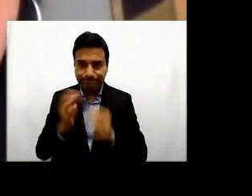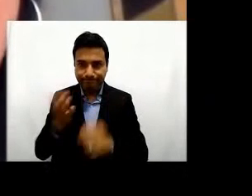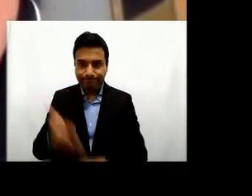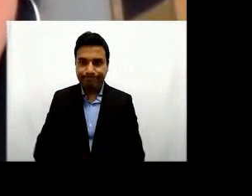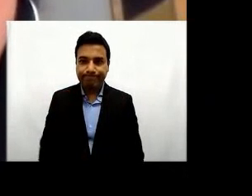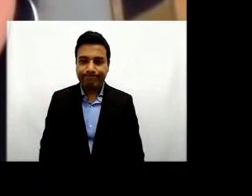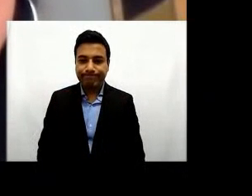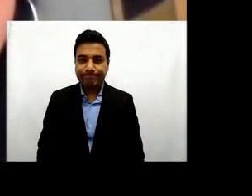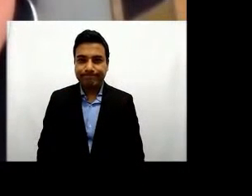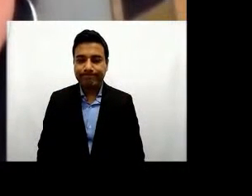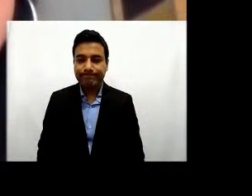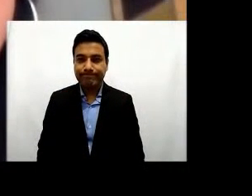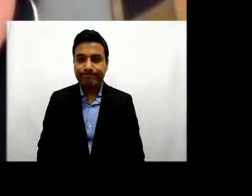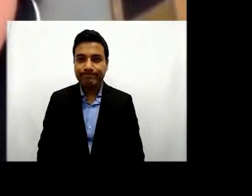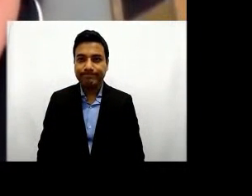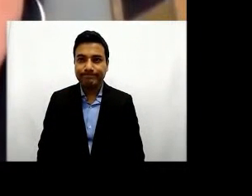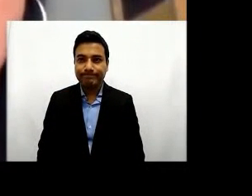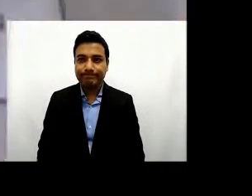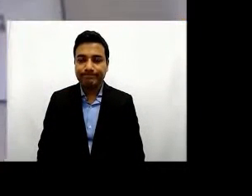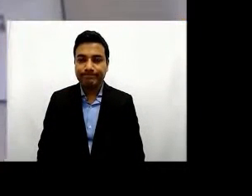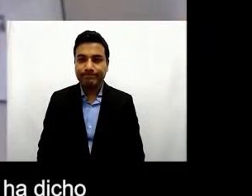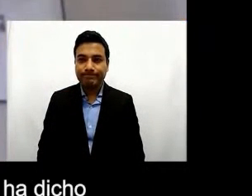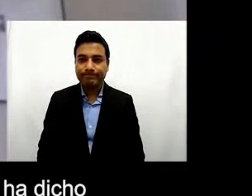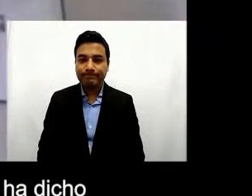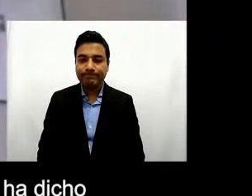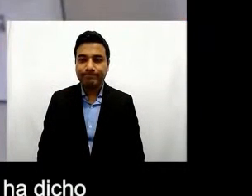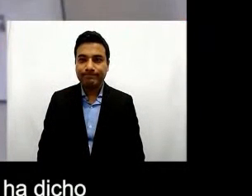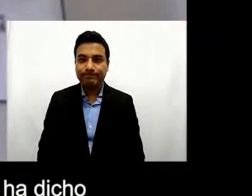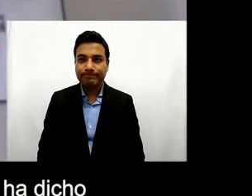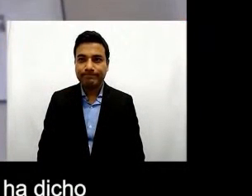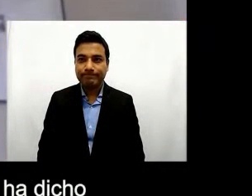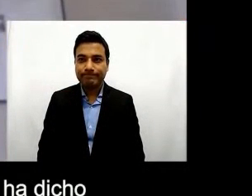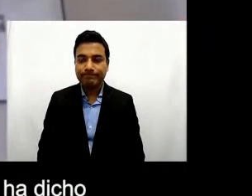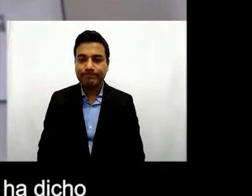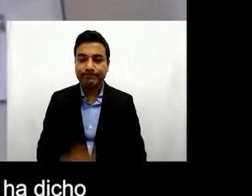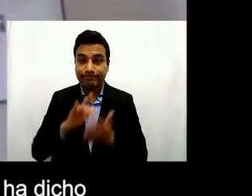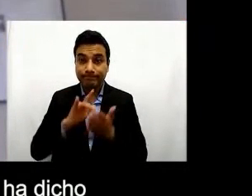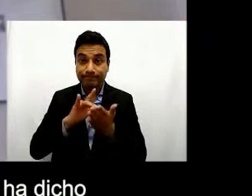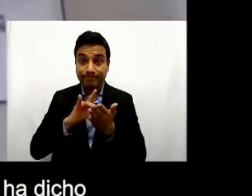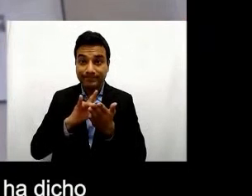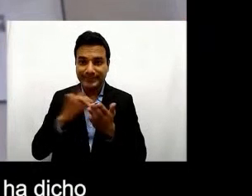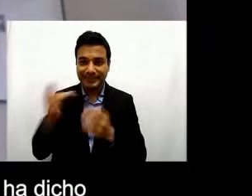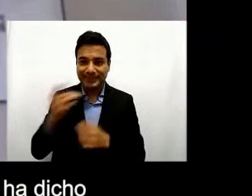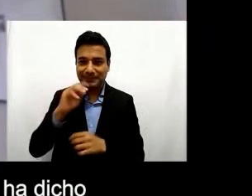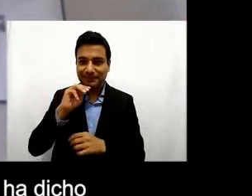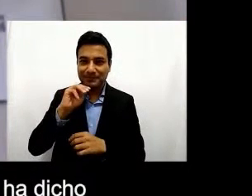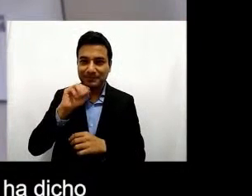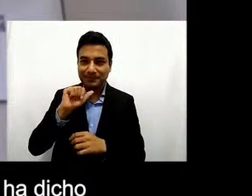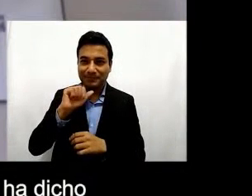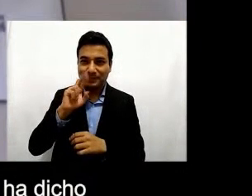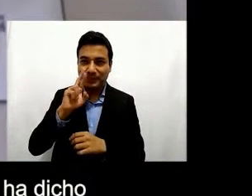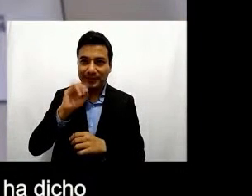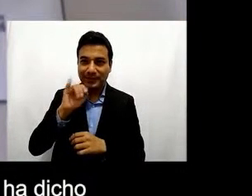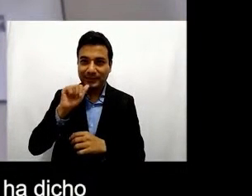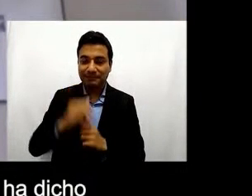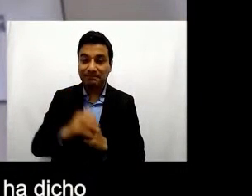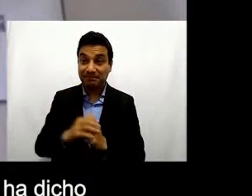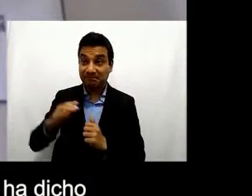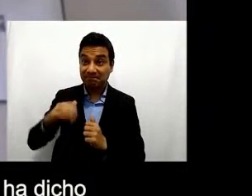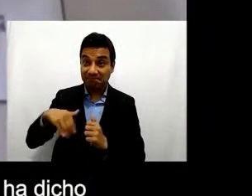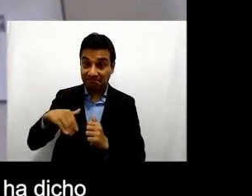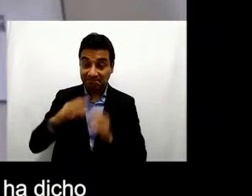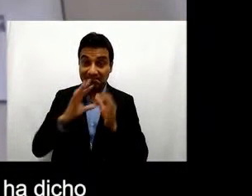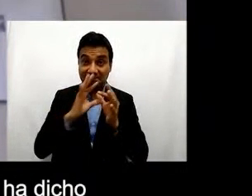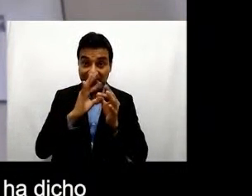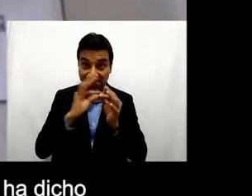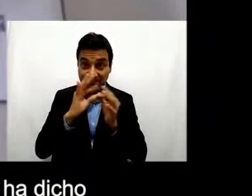Yes, thank you, Maria. Gracias, María. Y estoy de acuerdo con mucho de lo que se ha dicho hasta